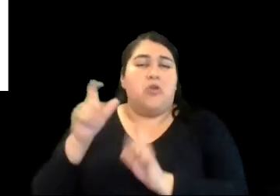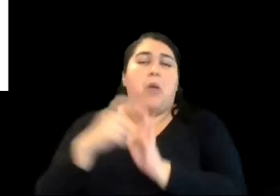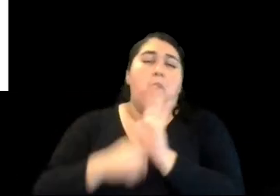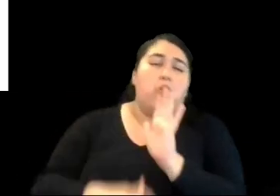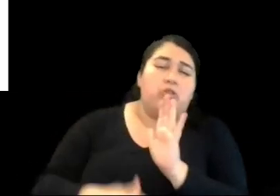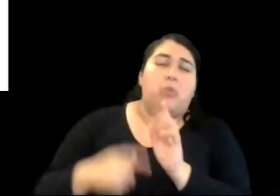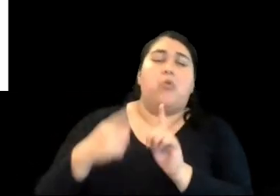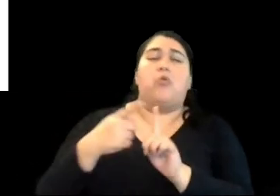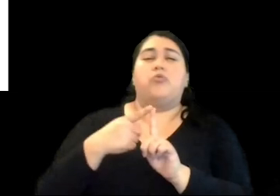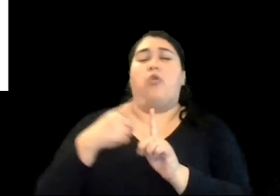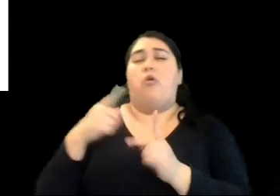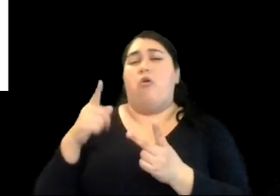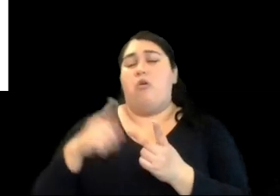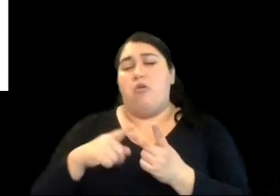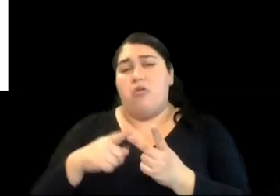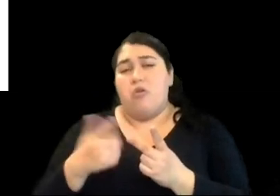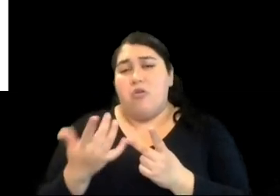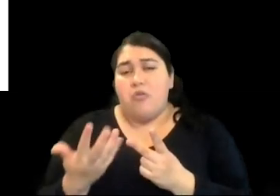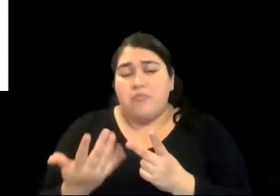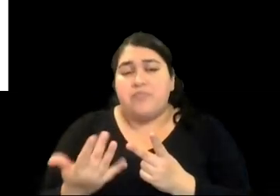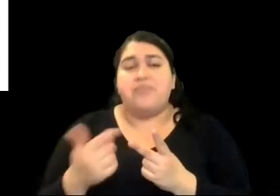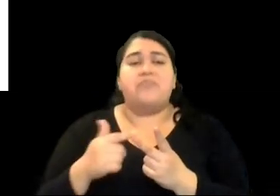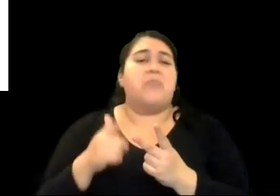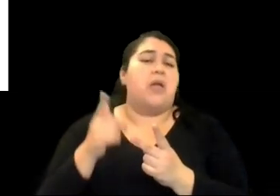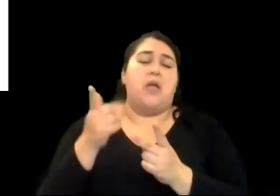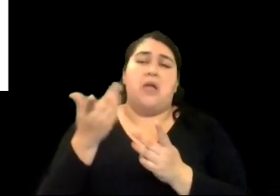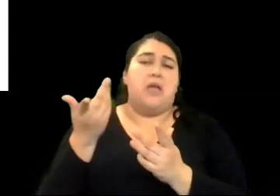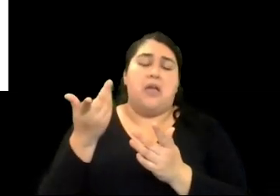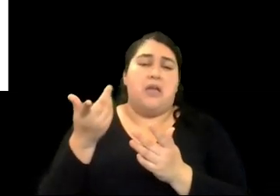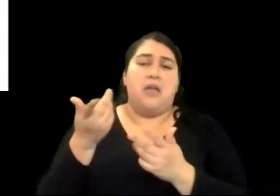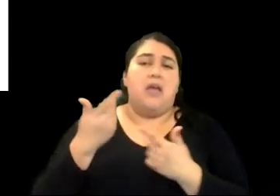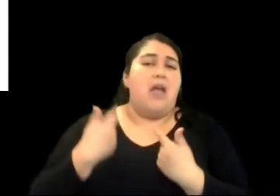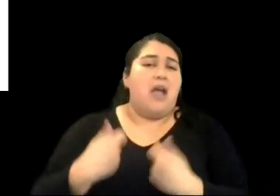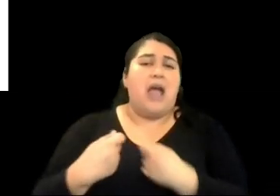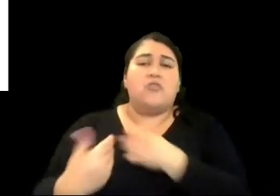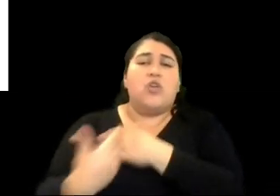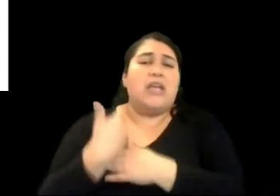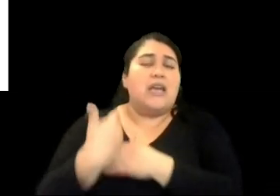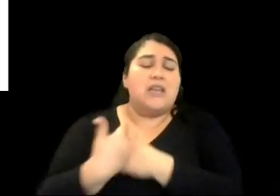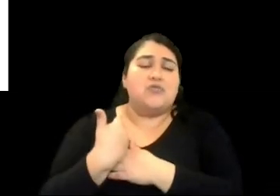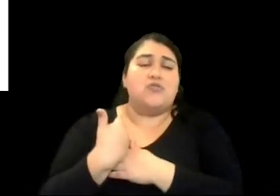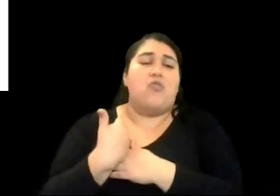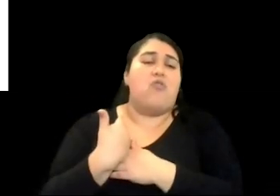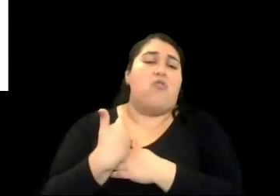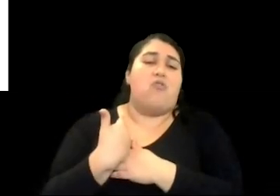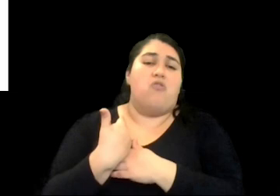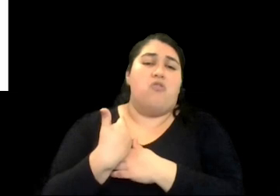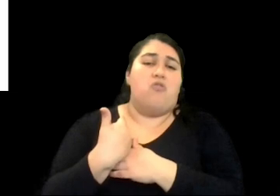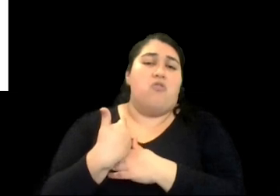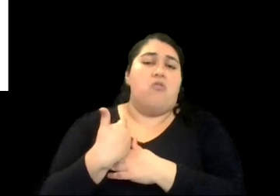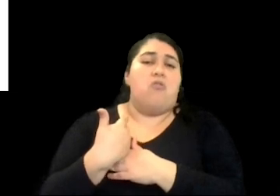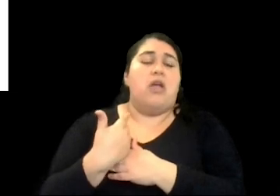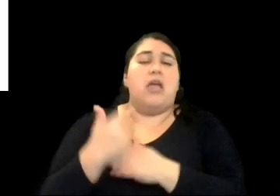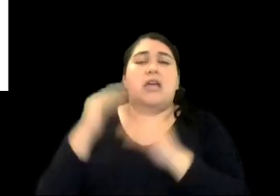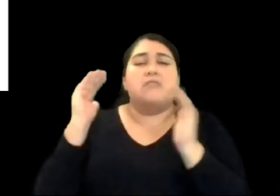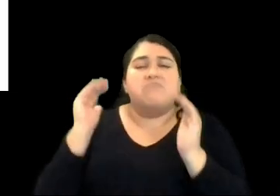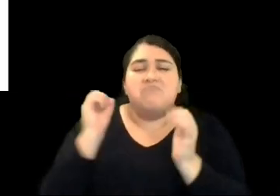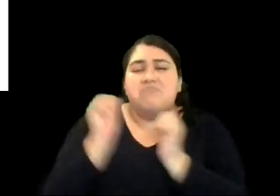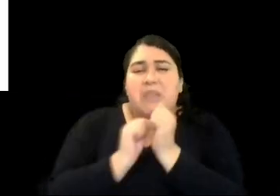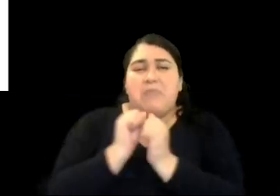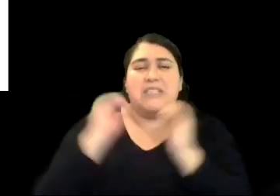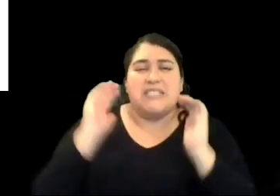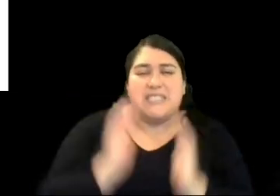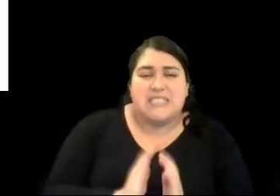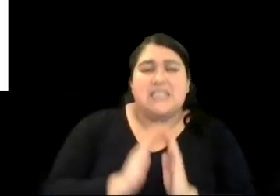monotributistas, o bueno, contribuyentes que tengan ingresos en su condición de micro y pequeña empresa con certificado